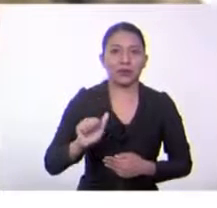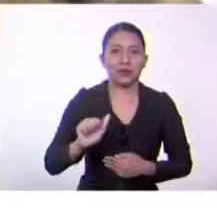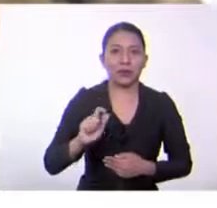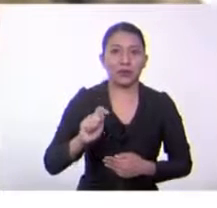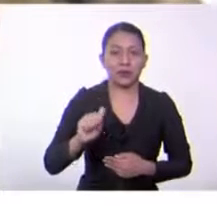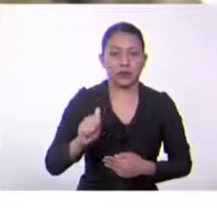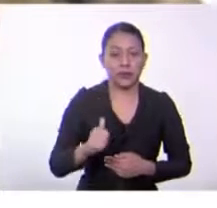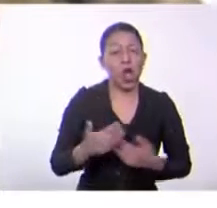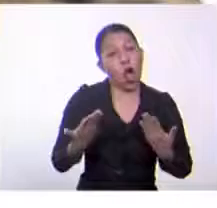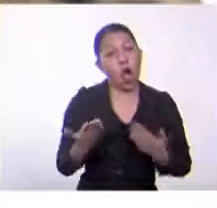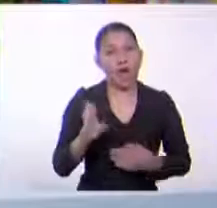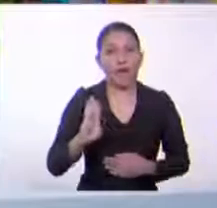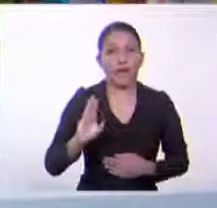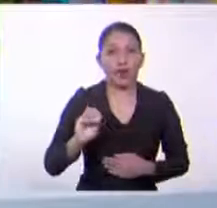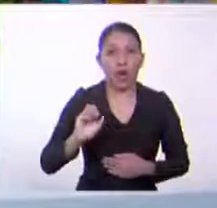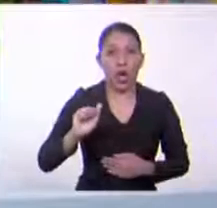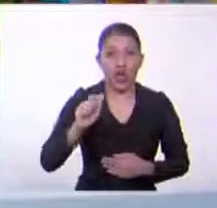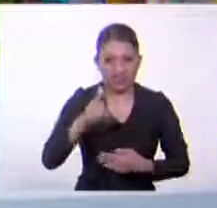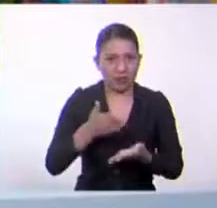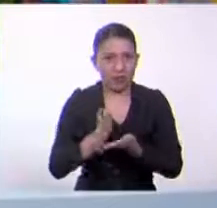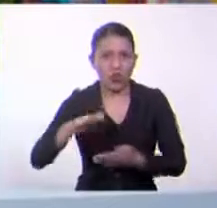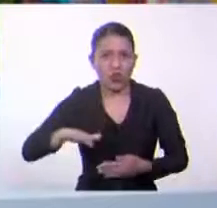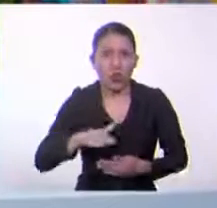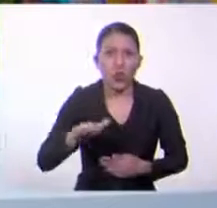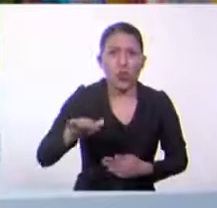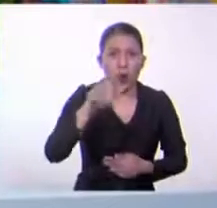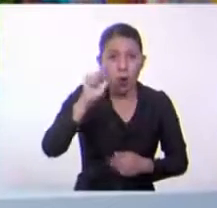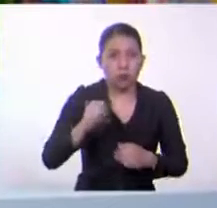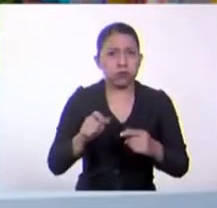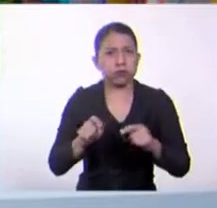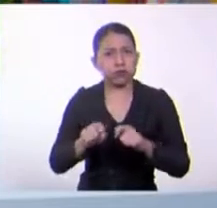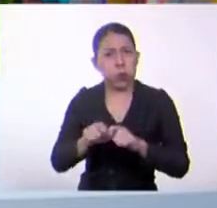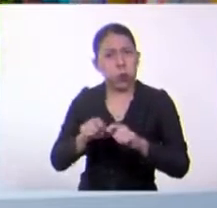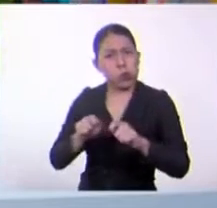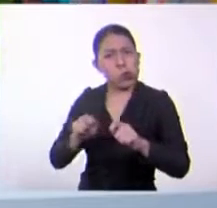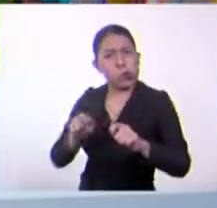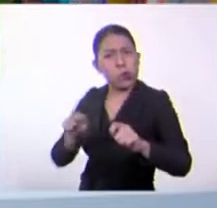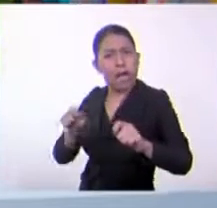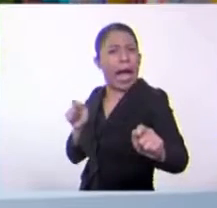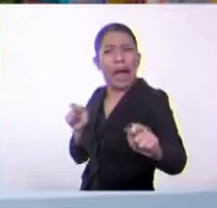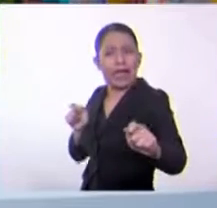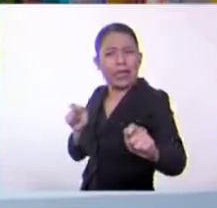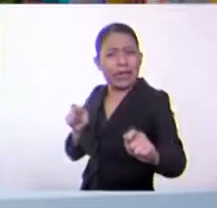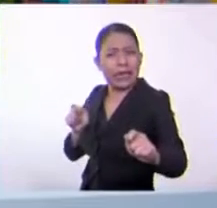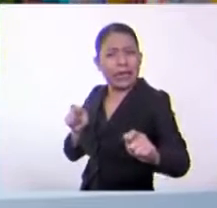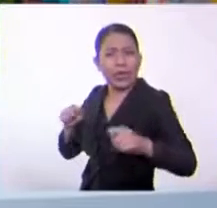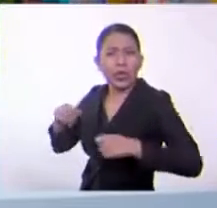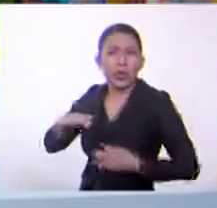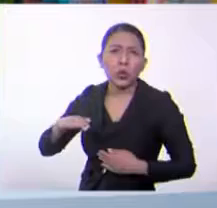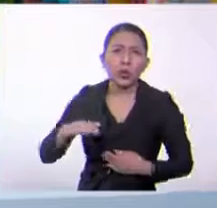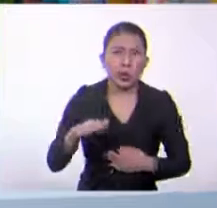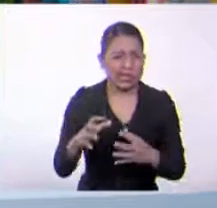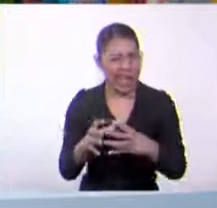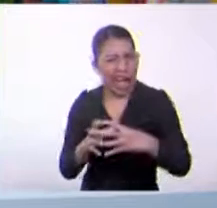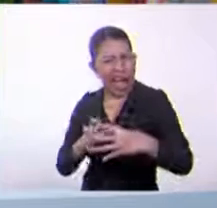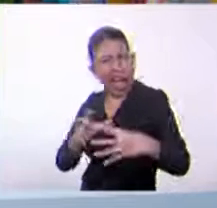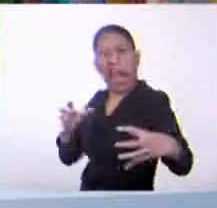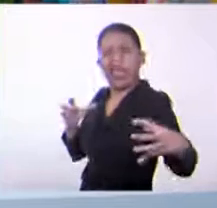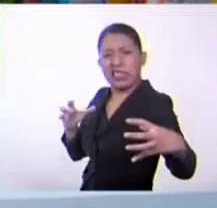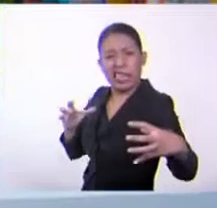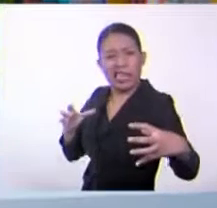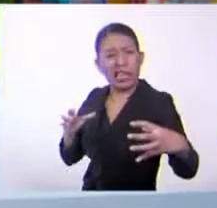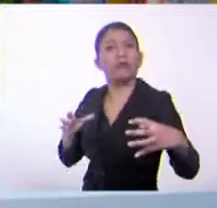boa constrictor puede llegar a crecer mucho en longitud, o sea, puede ser bastante